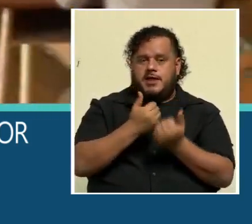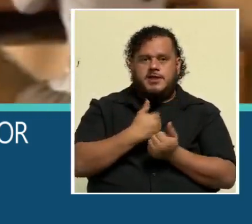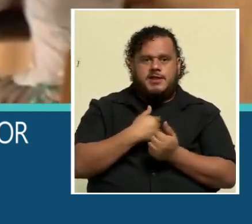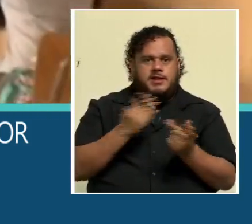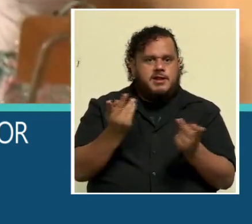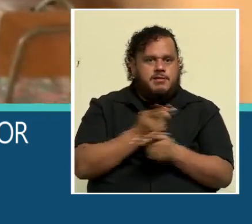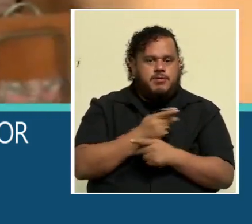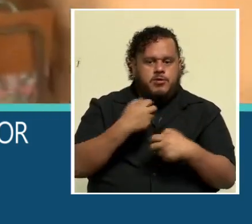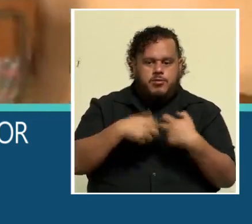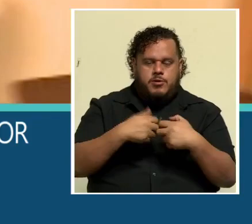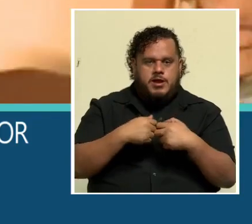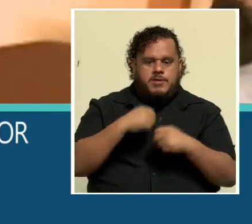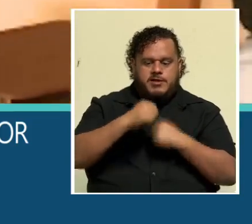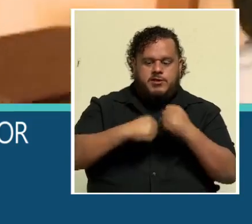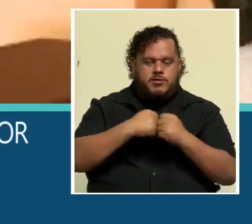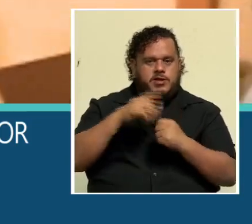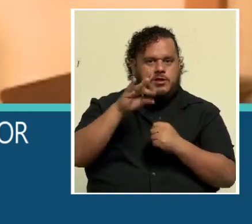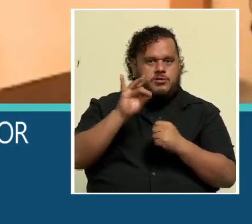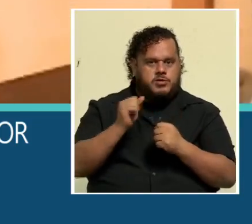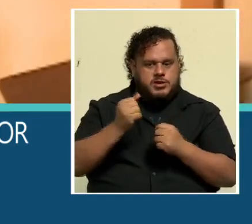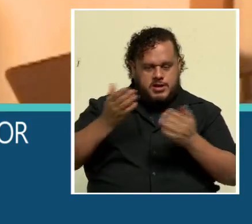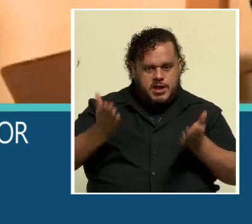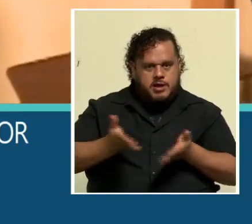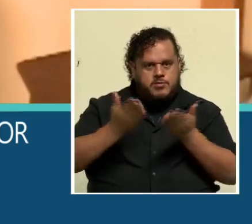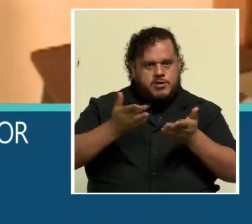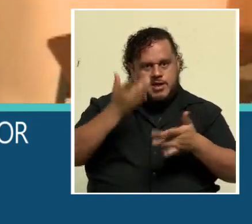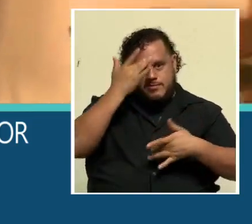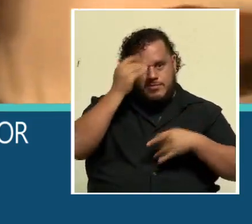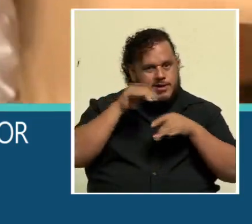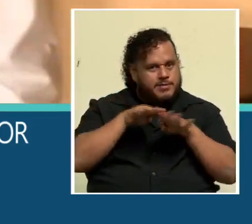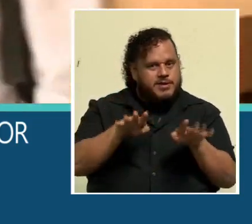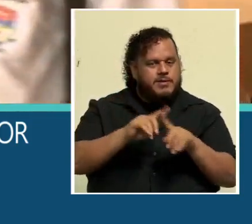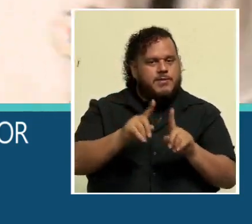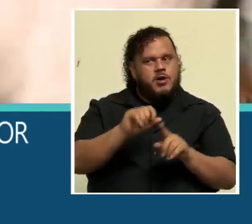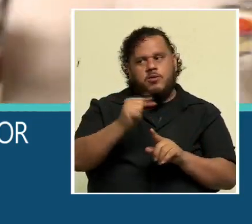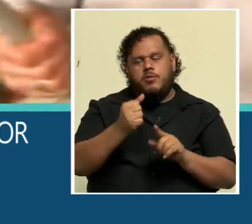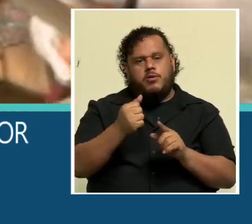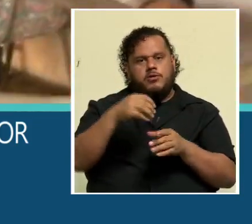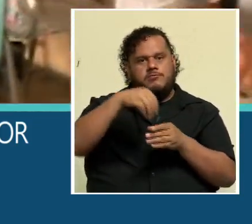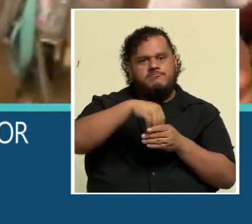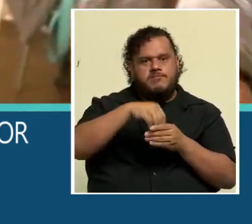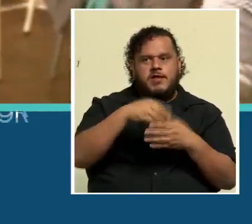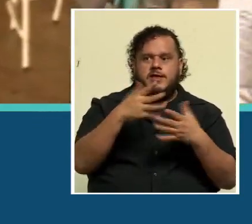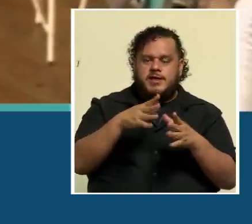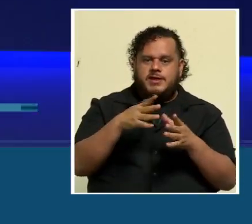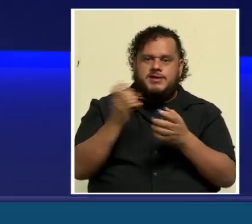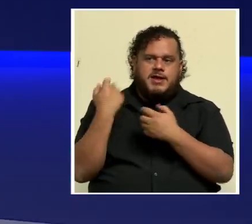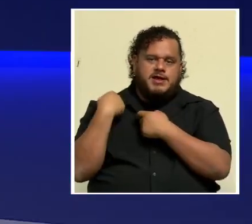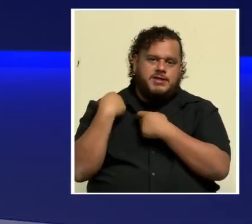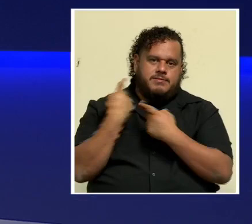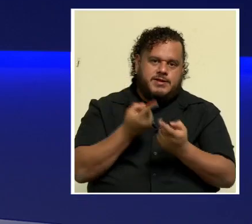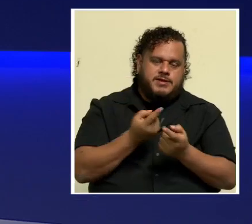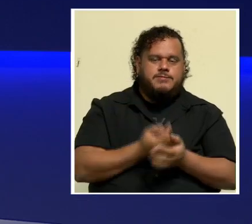crisis desde los años 80, impulsada por la pandemia, pero también por otros factores que ya se arrastraban. Y el